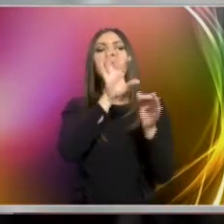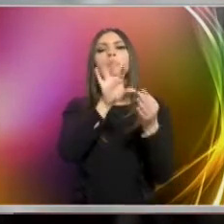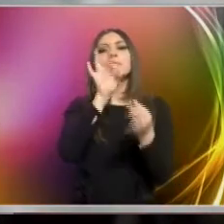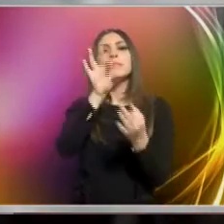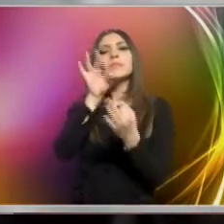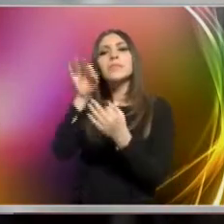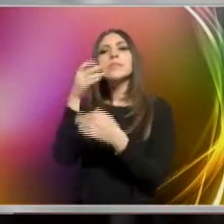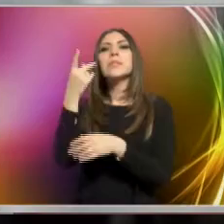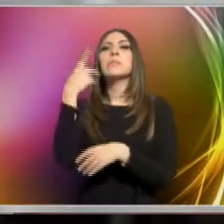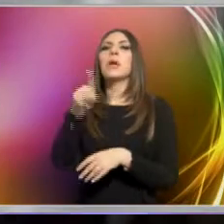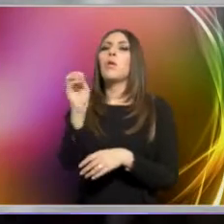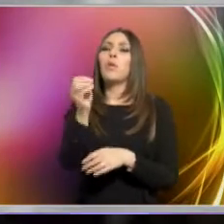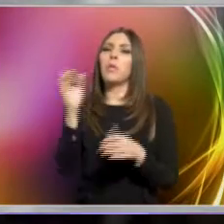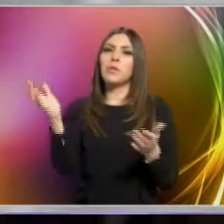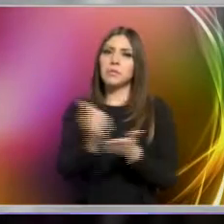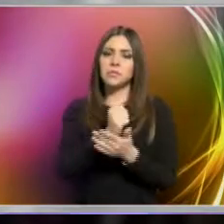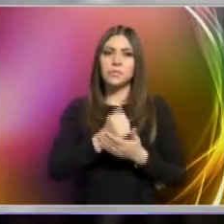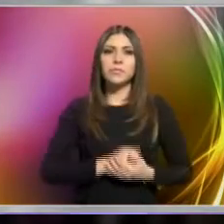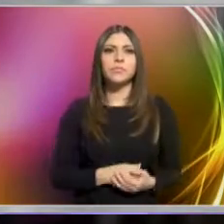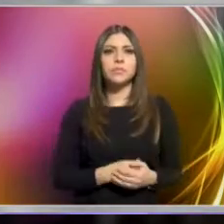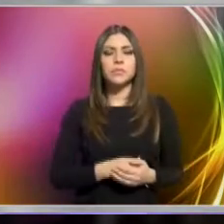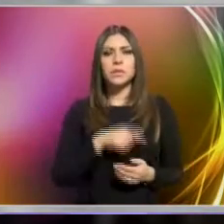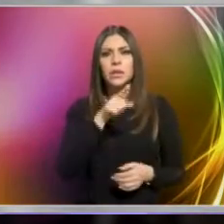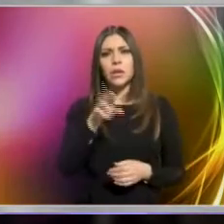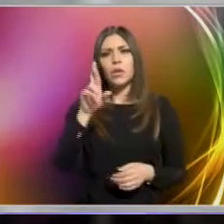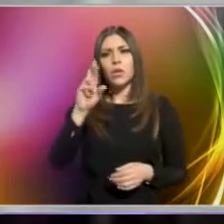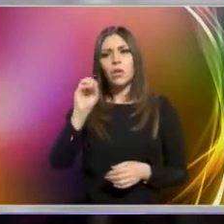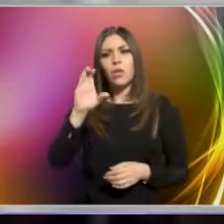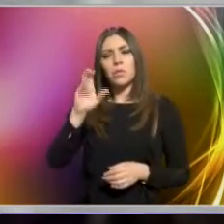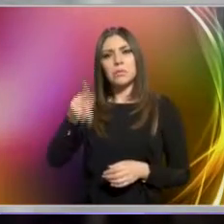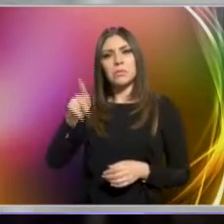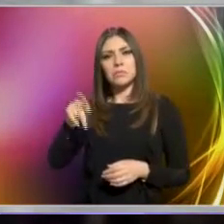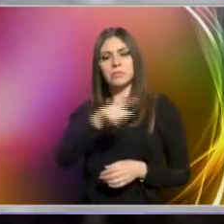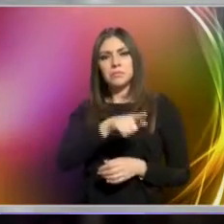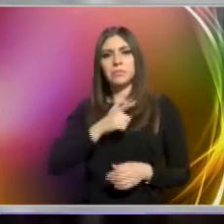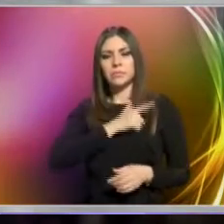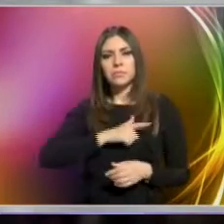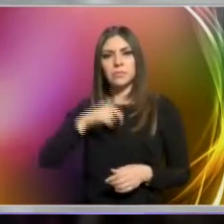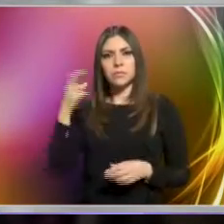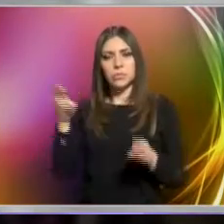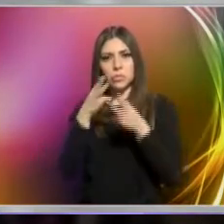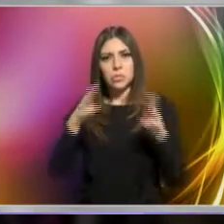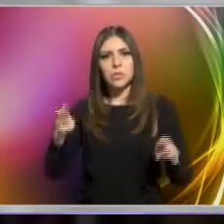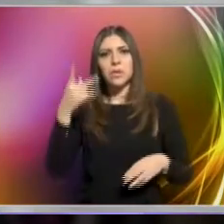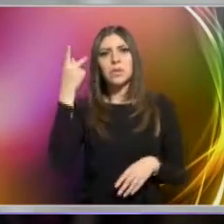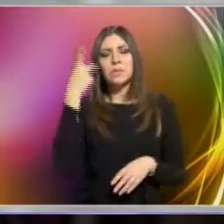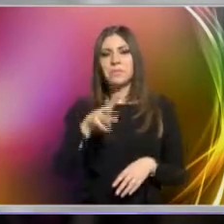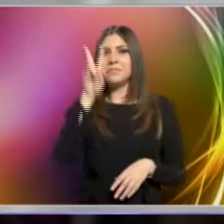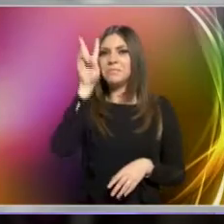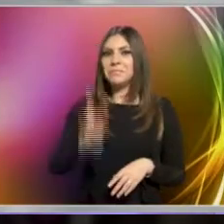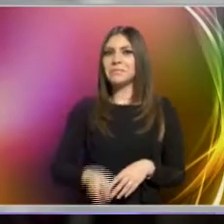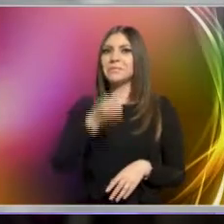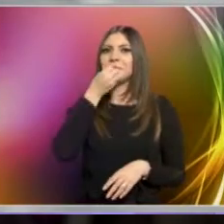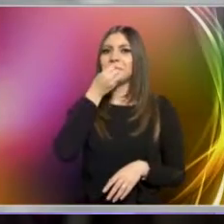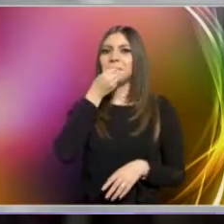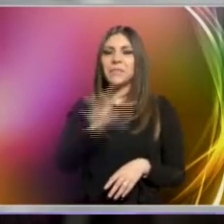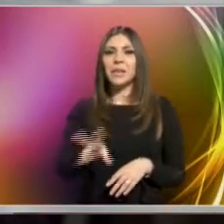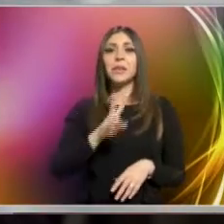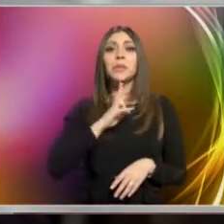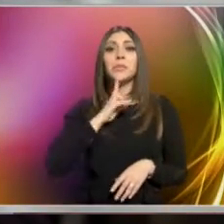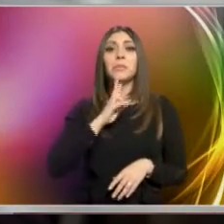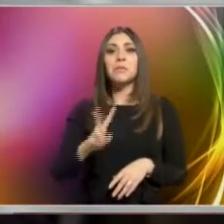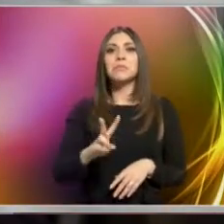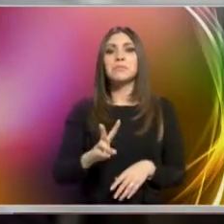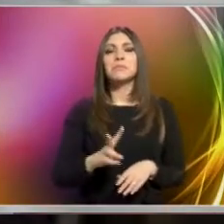Wow. y desde ahí llamó mucho la ¿En qué atención. género? Es rock. Muy bien. Pero está buenísimo. Es y muy tiene una distinto voz.